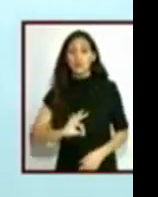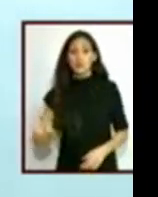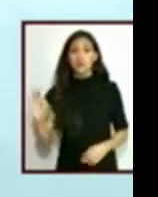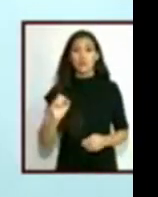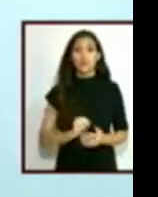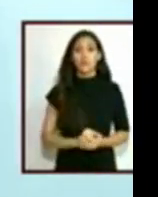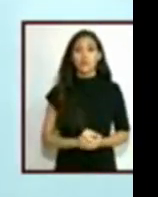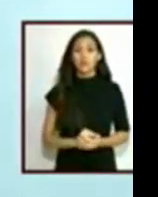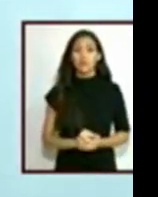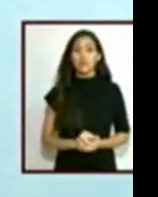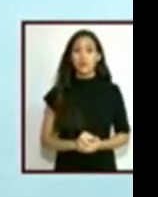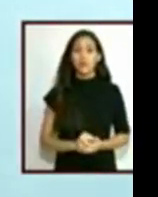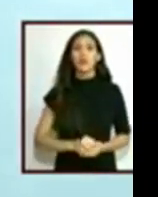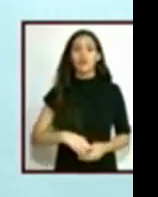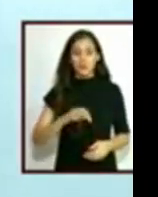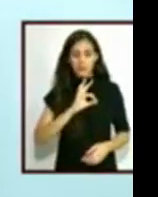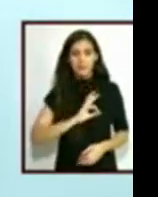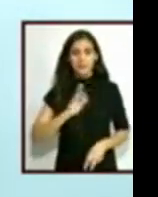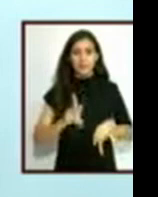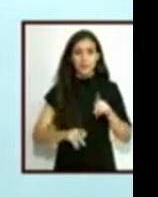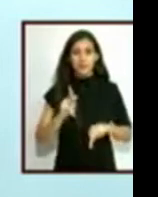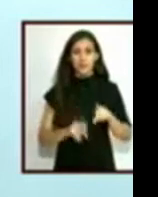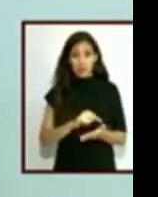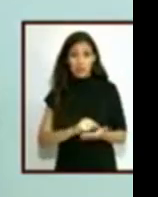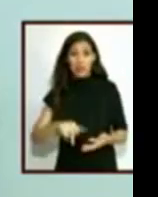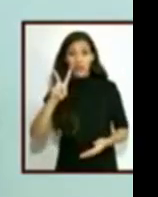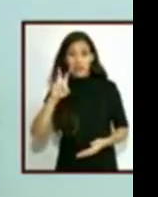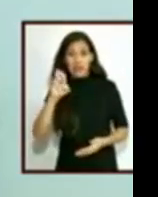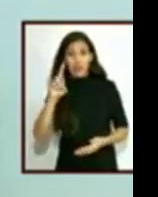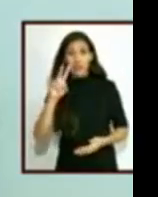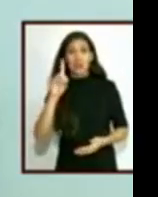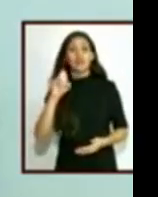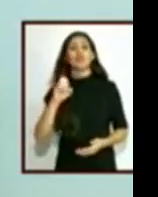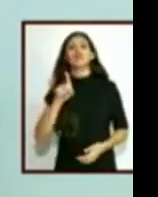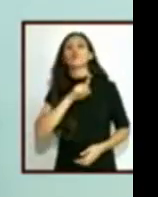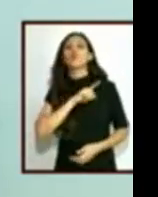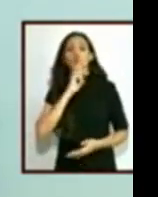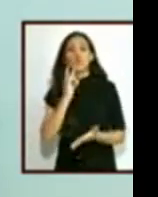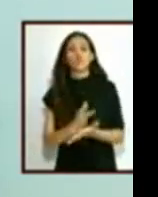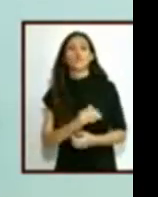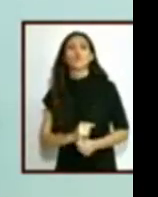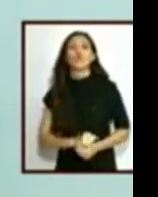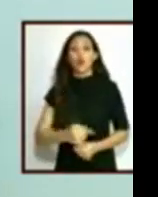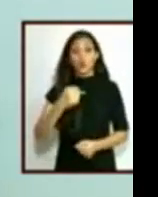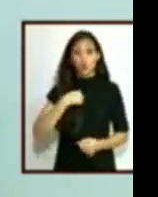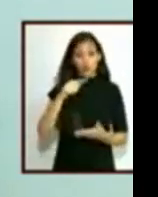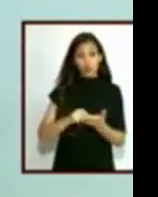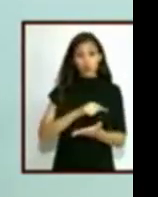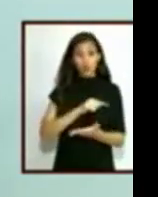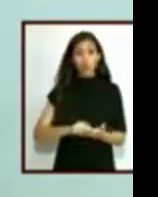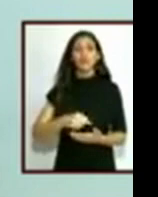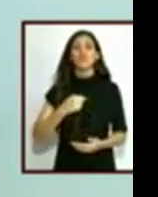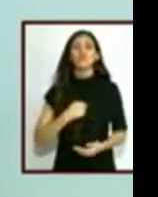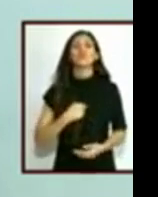Verde Ecologista de México. Tiene usted un minuto en torno a su réplica. Y que quede claro, voy a votar, como lo dije, por Andrés